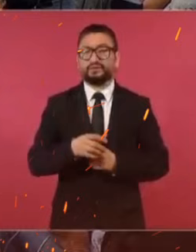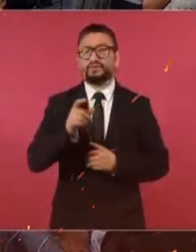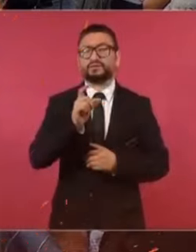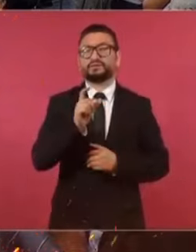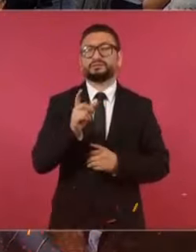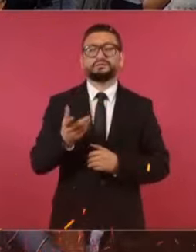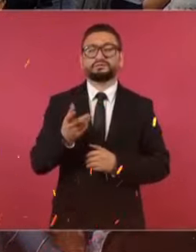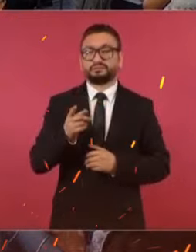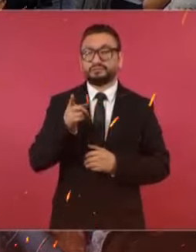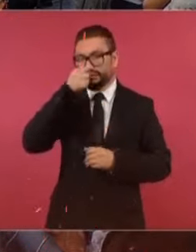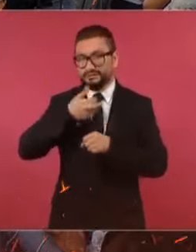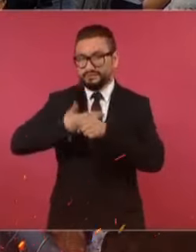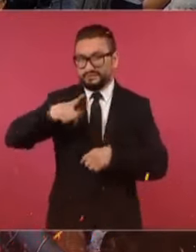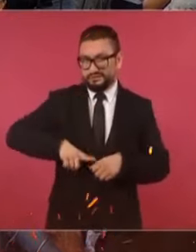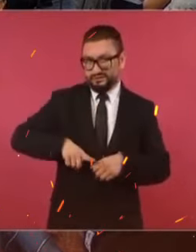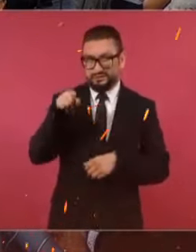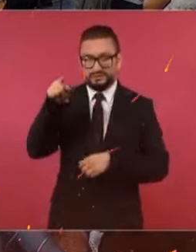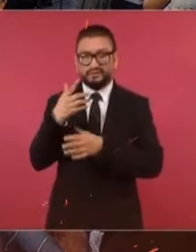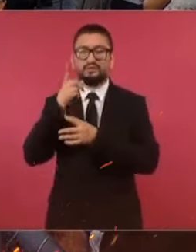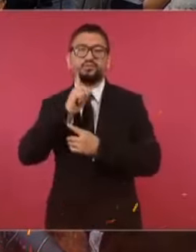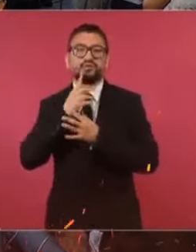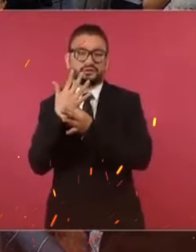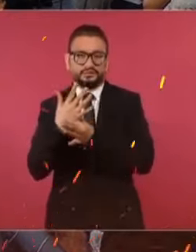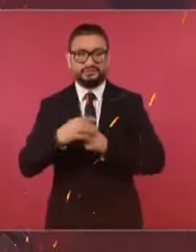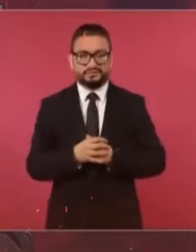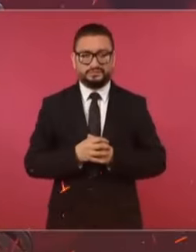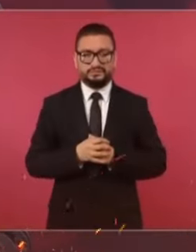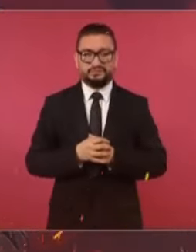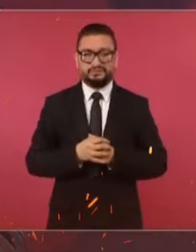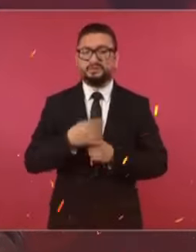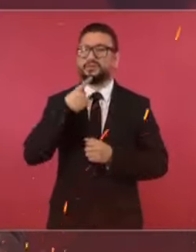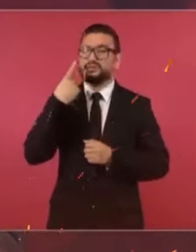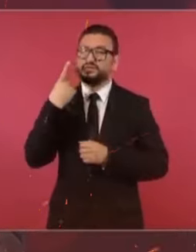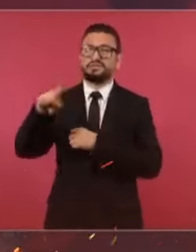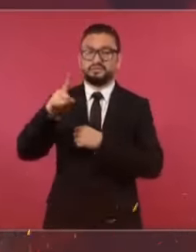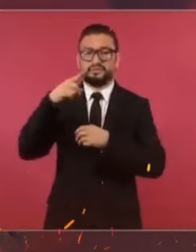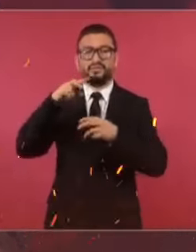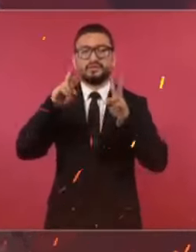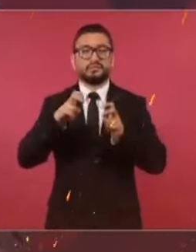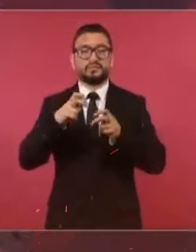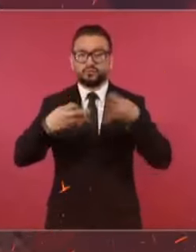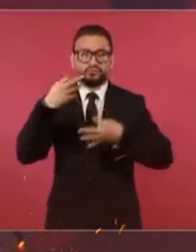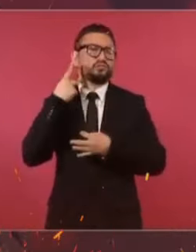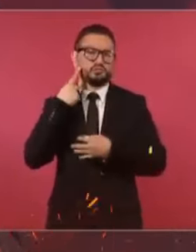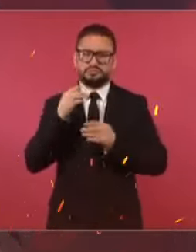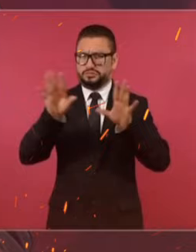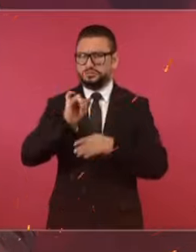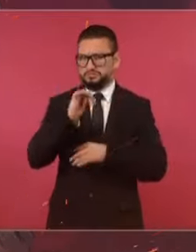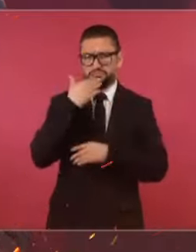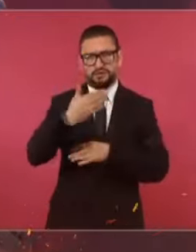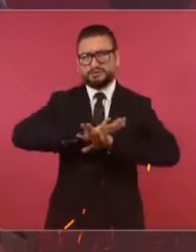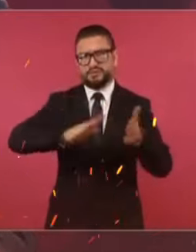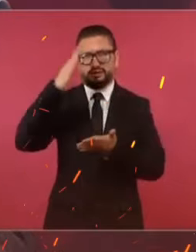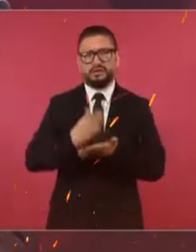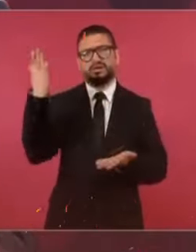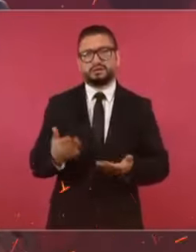dice la secretaria de Gobernación que va a interponer una denuncia para juicio político, claro que está bien. Ya